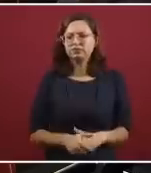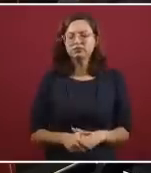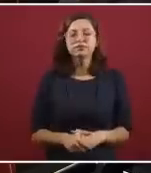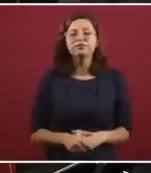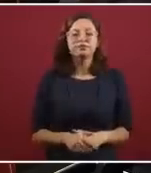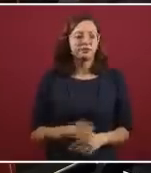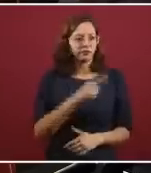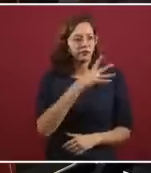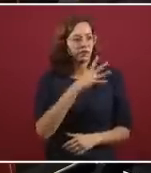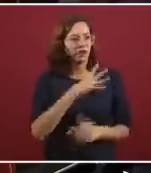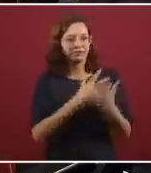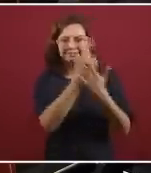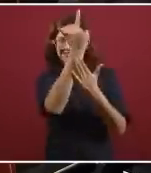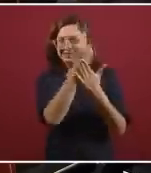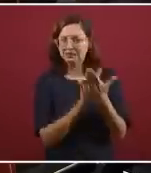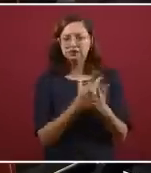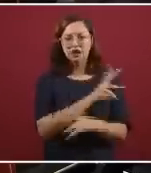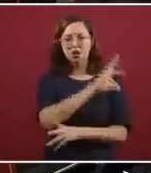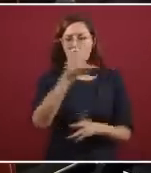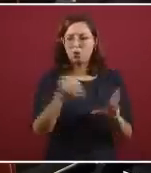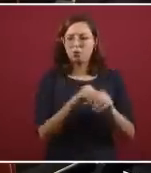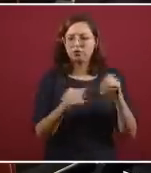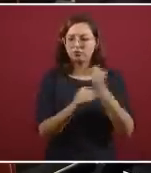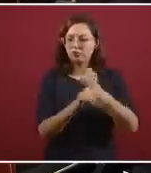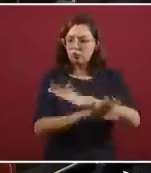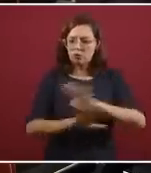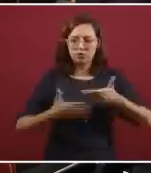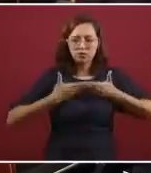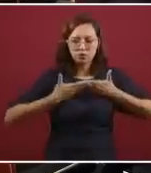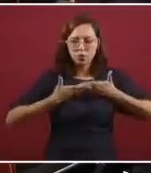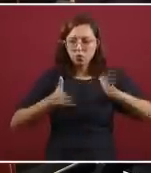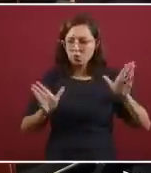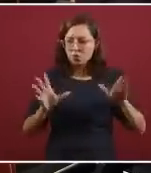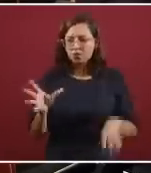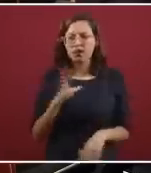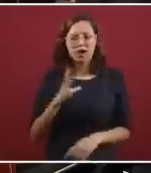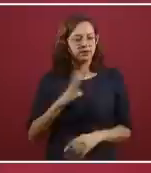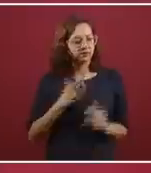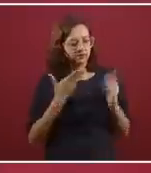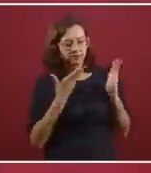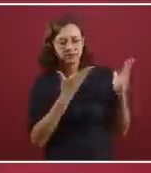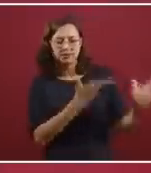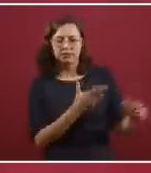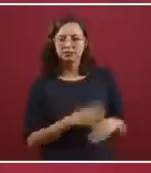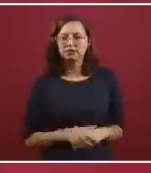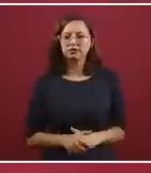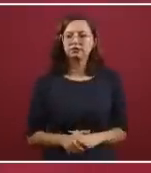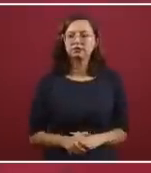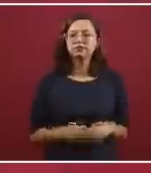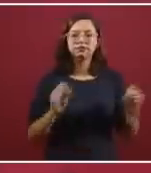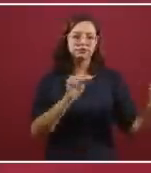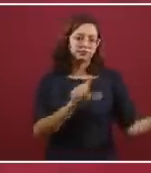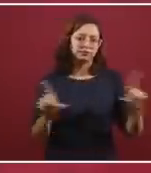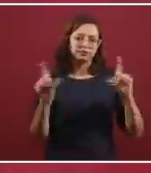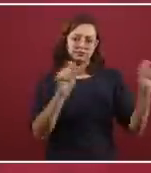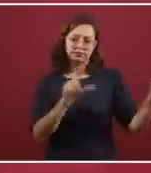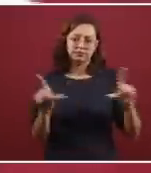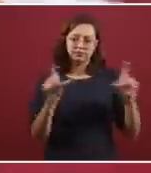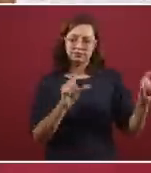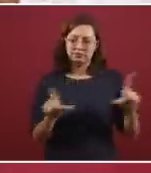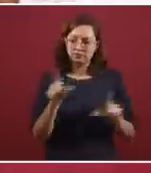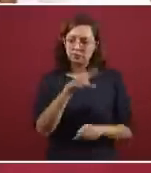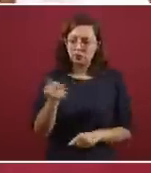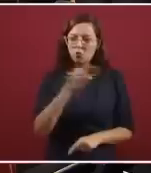anexado toda la información aquí es pública y por supuesto está plena presentación del acceso del